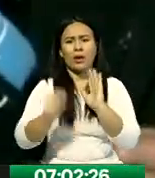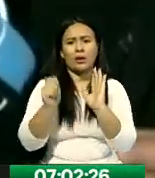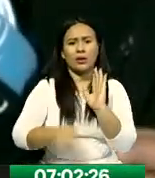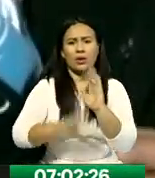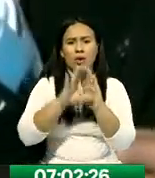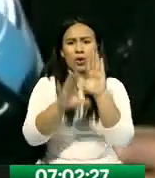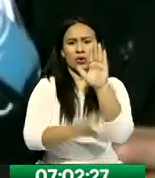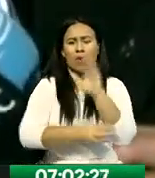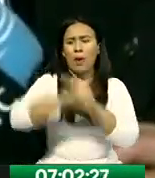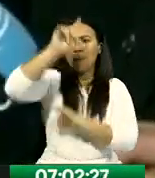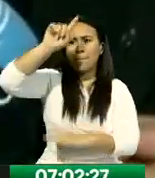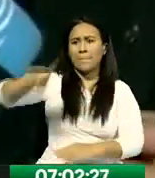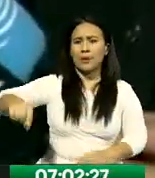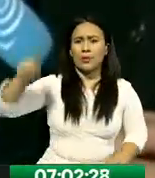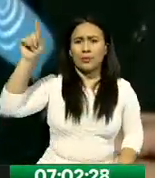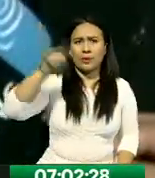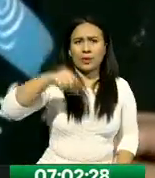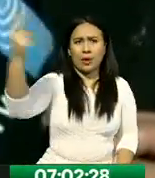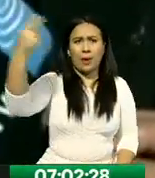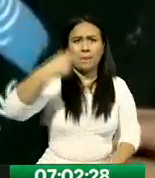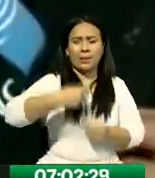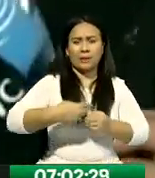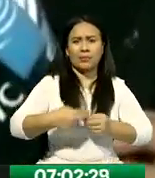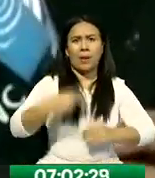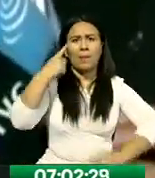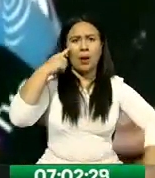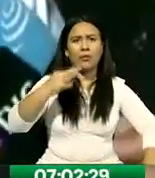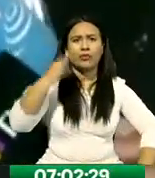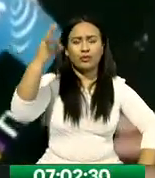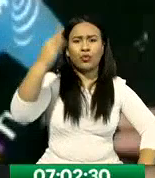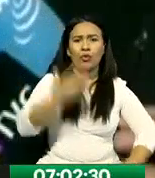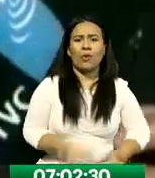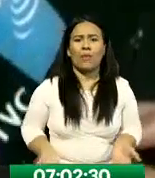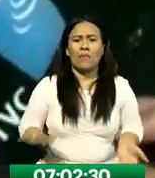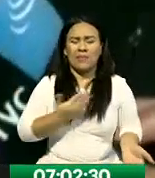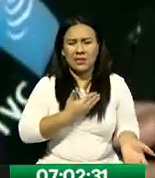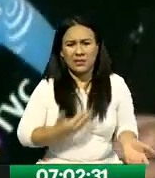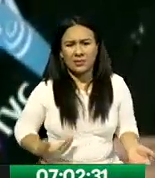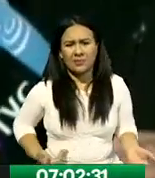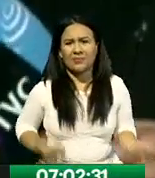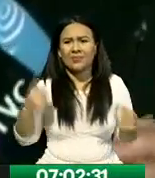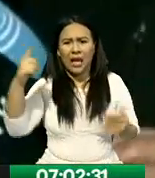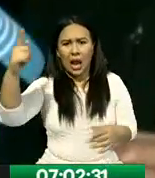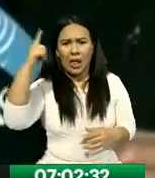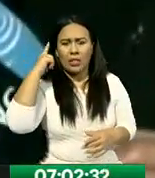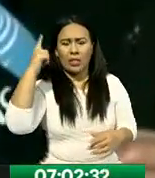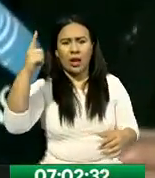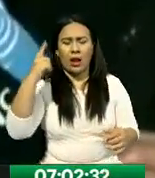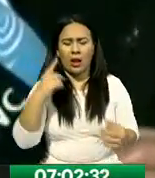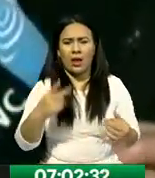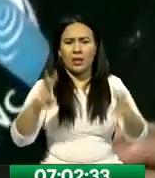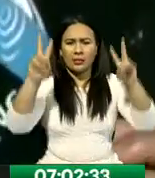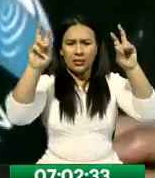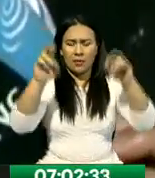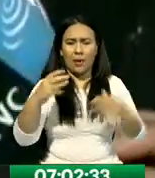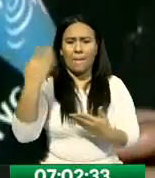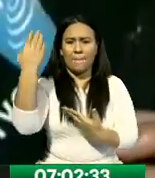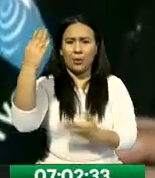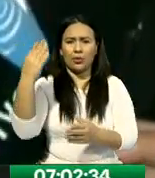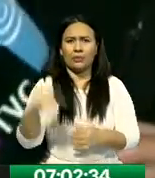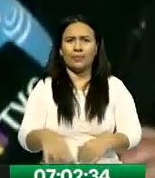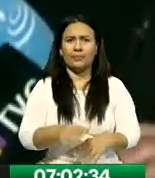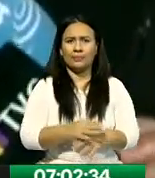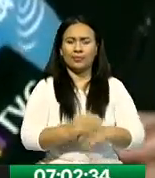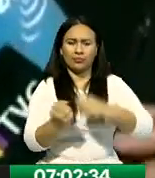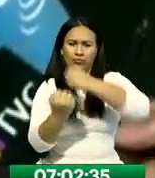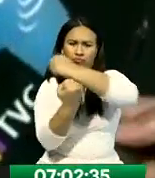inconstitucional, prohibiendo su presentación como candidato presidencial. Hoy no quiere que regrese a liderar la principal fuerza política que tiene el Ecuador, que es esta base